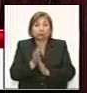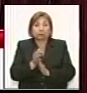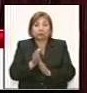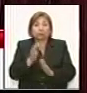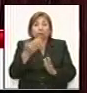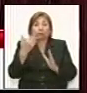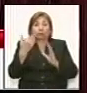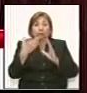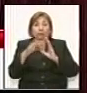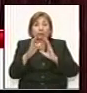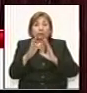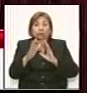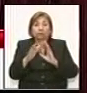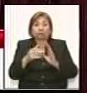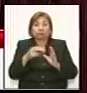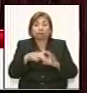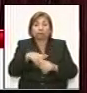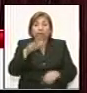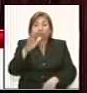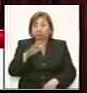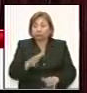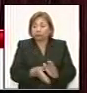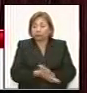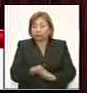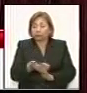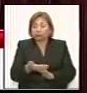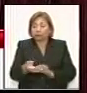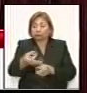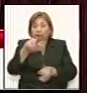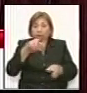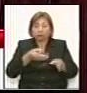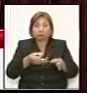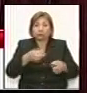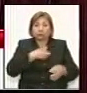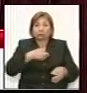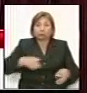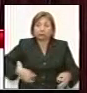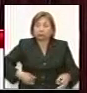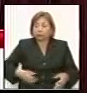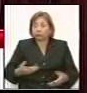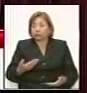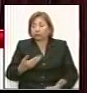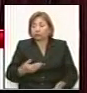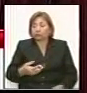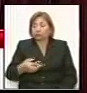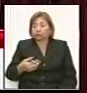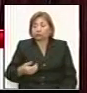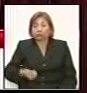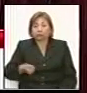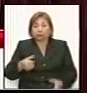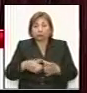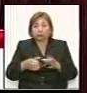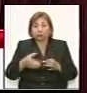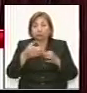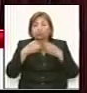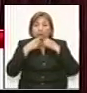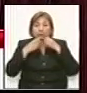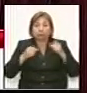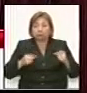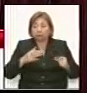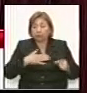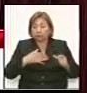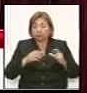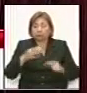fax, ¿no? Y subió el presidente del Congreso, que era nada menos que el secretario general de mi